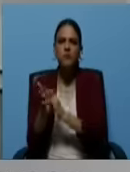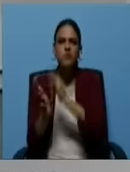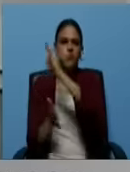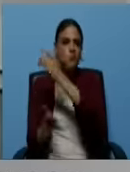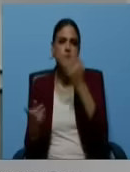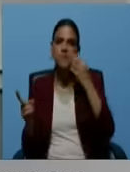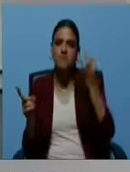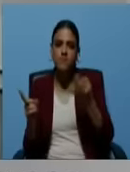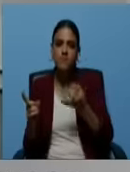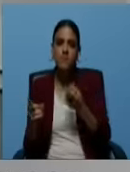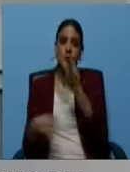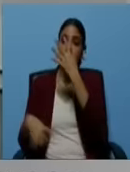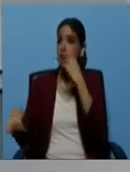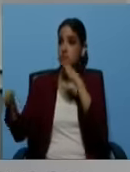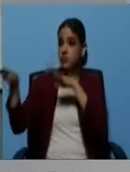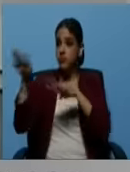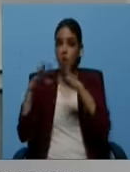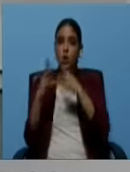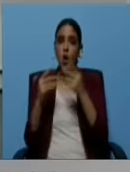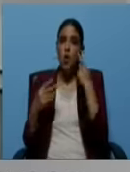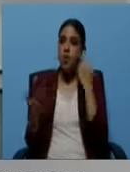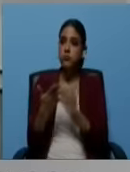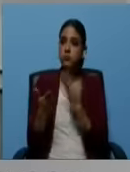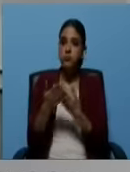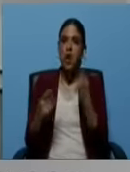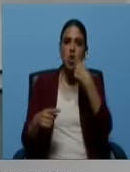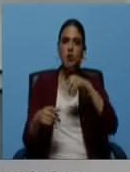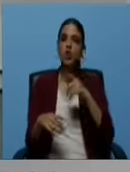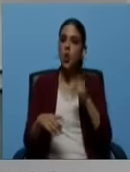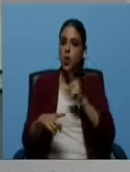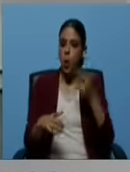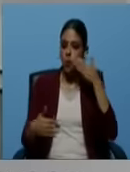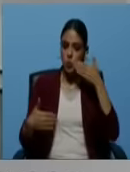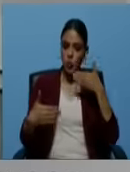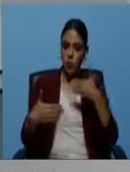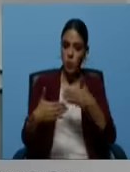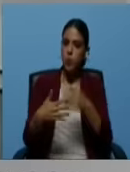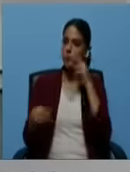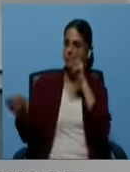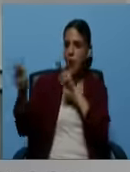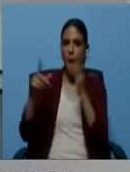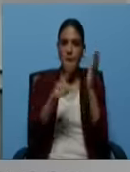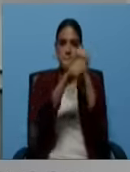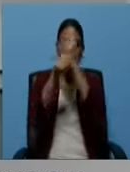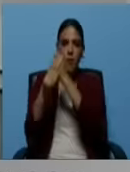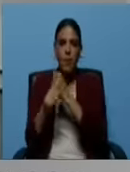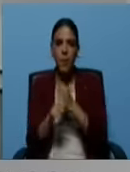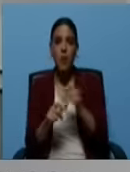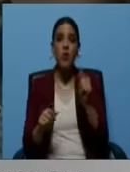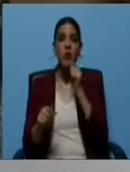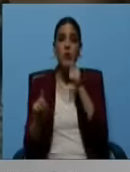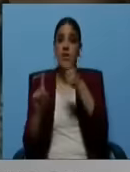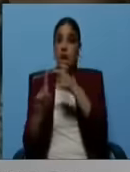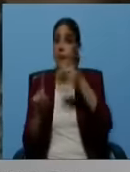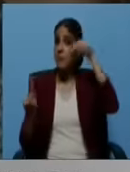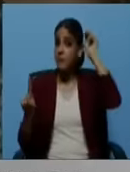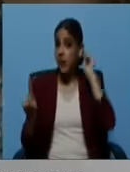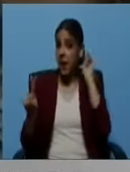Esas escenas se evidenciaron en capítulos anteriores, cuando la que fungía de papel de